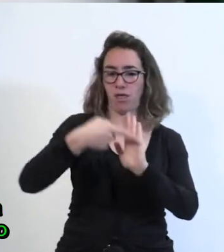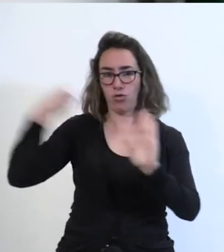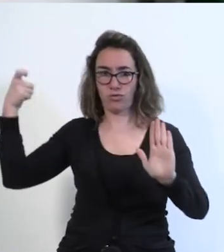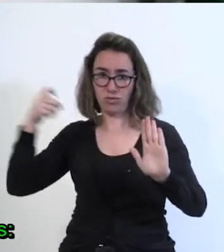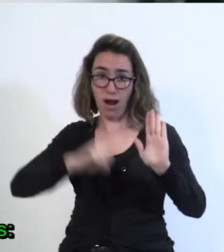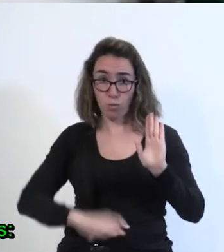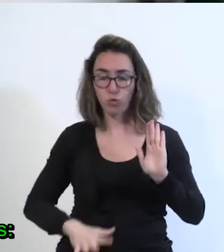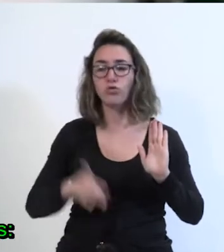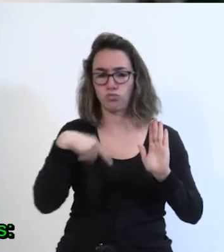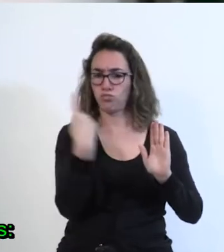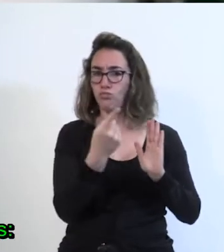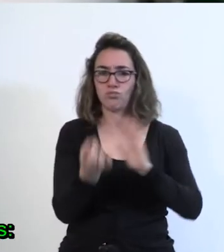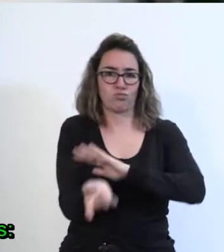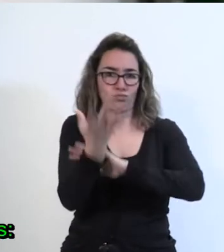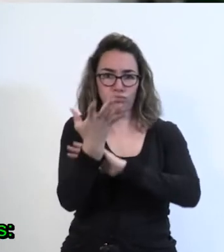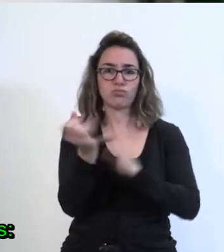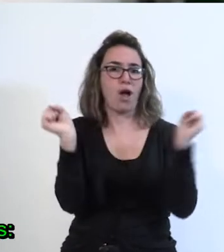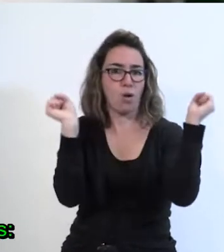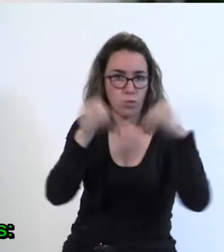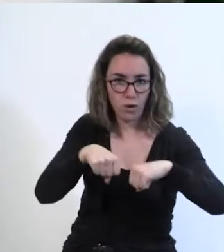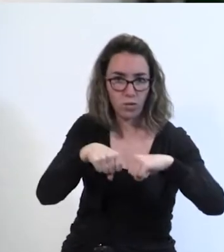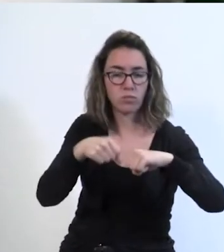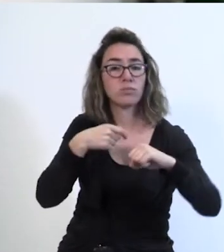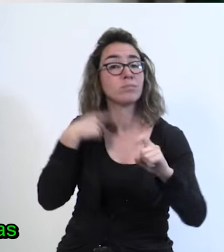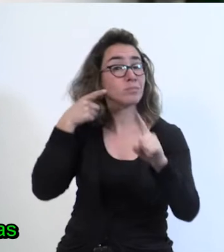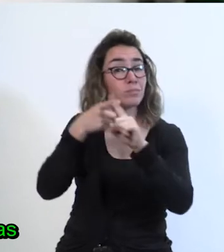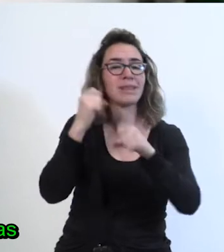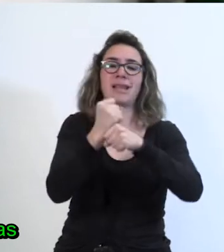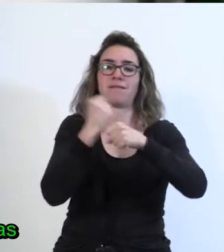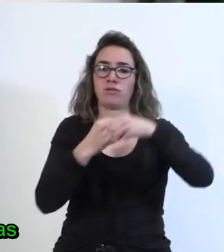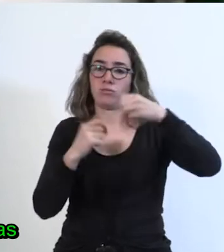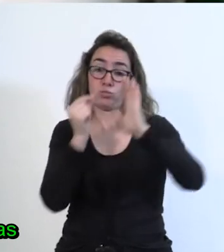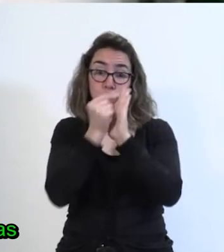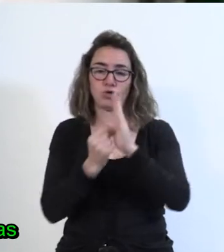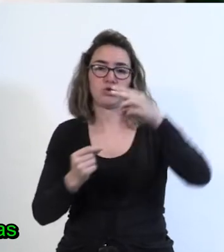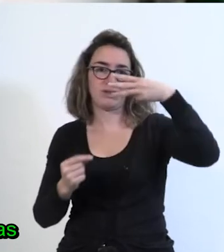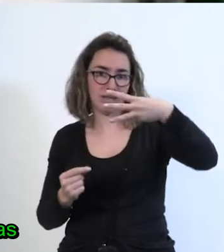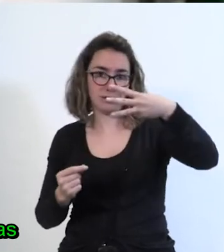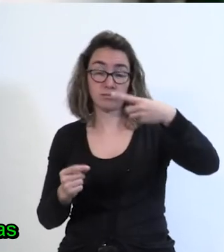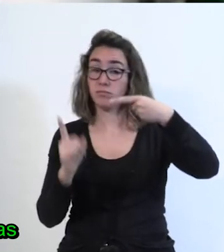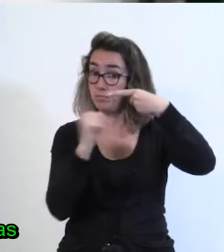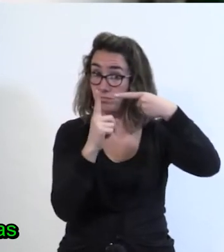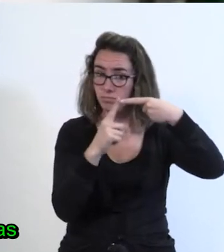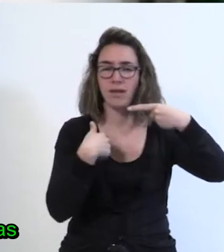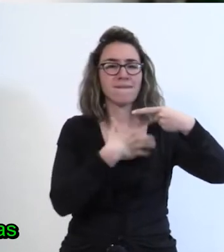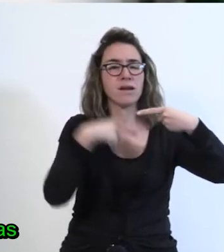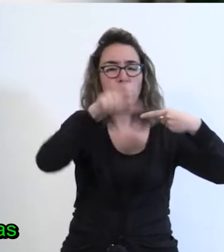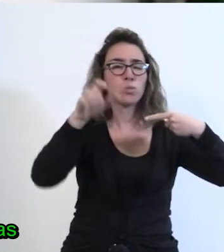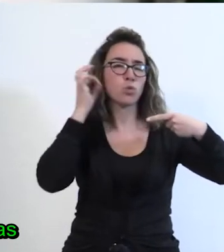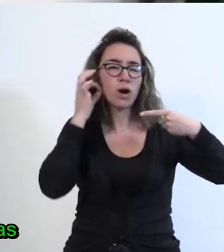Aborto, y trabajamos tres cosas desde entonces. Uno es lograr la libertad de todas las